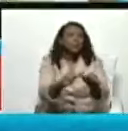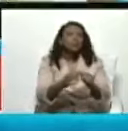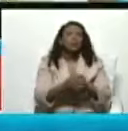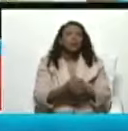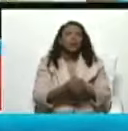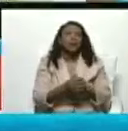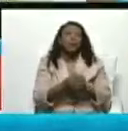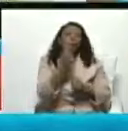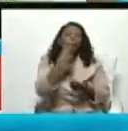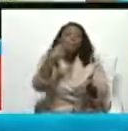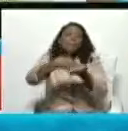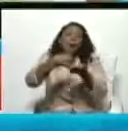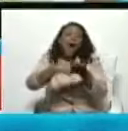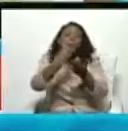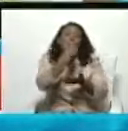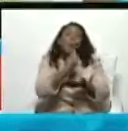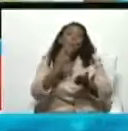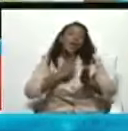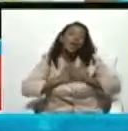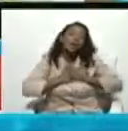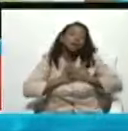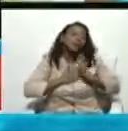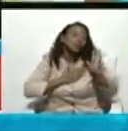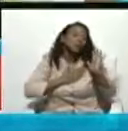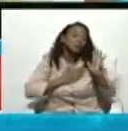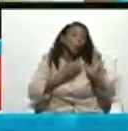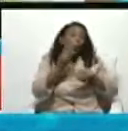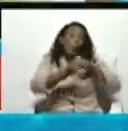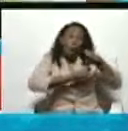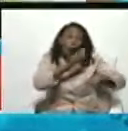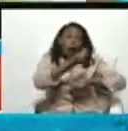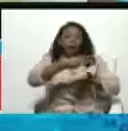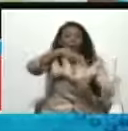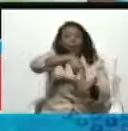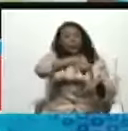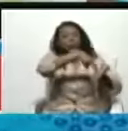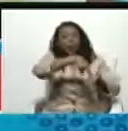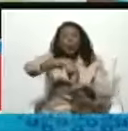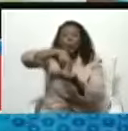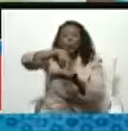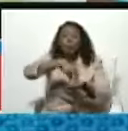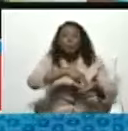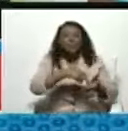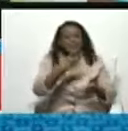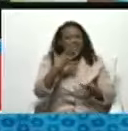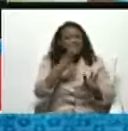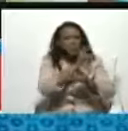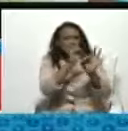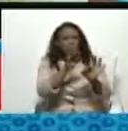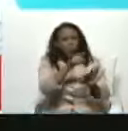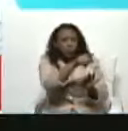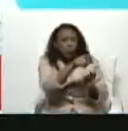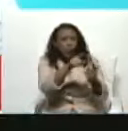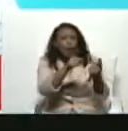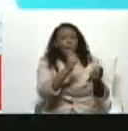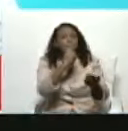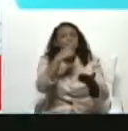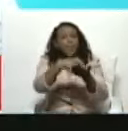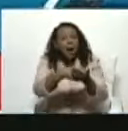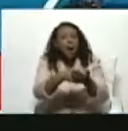que quiera pagar una promesa, yo se lo puedo hacer. Al igual que o sea que a través de ti